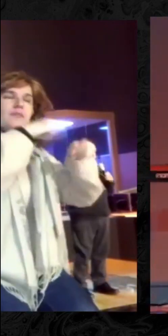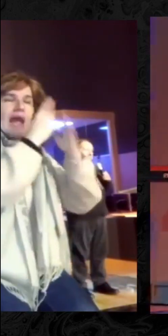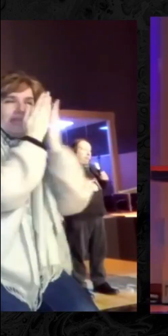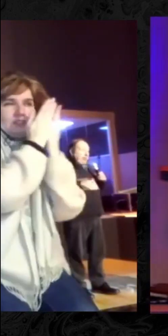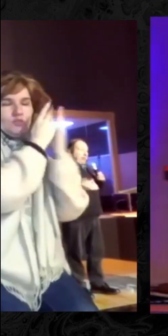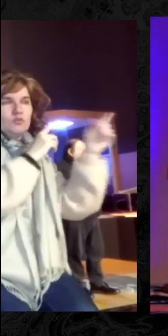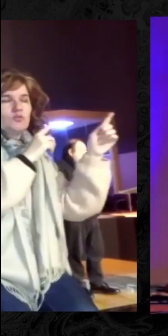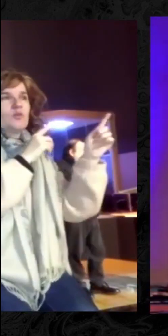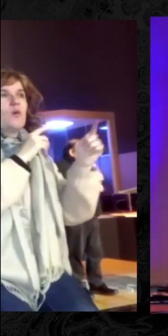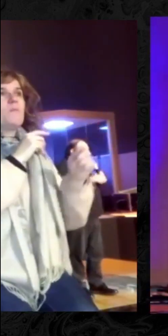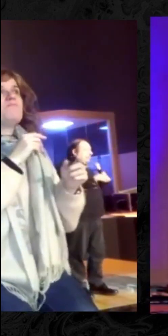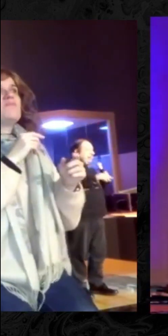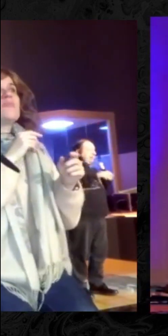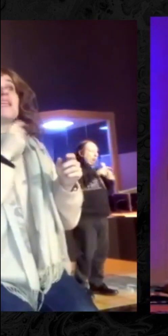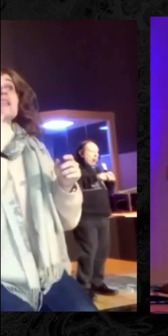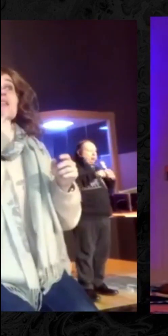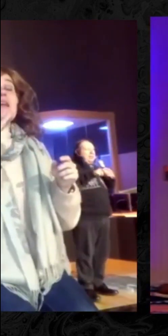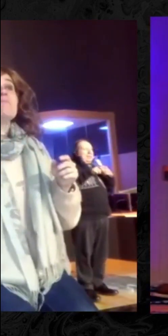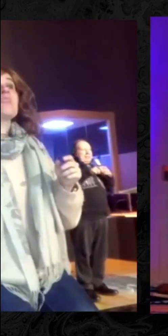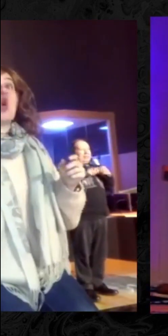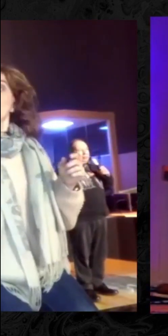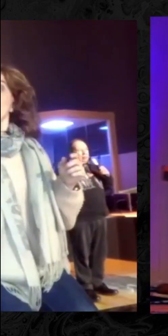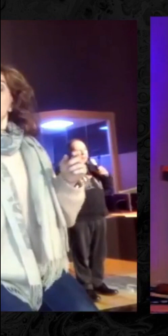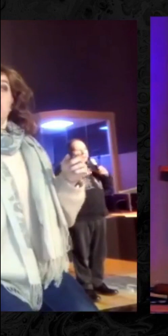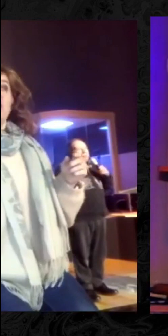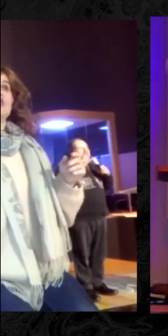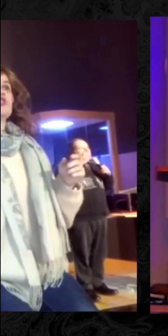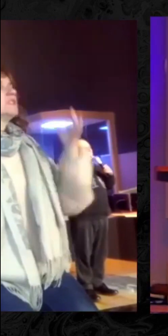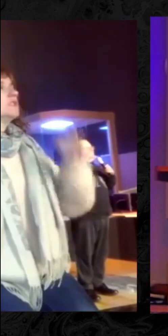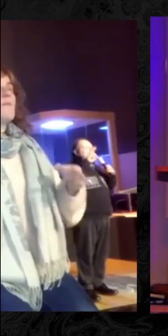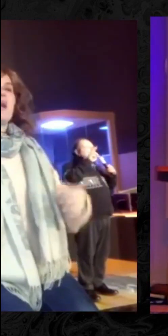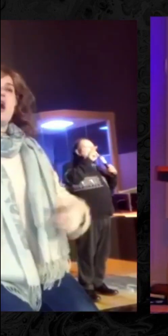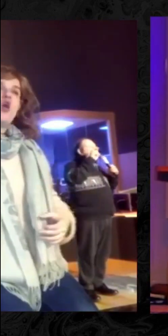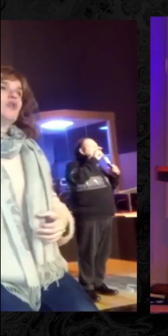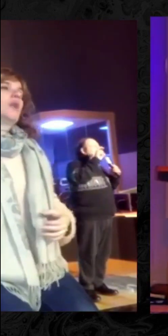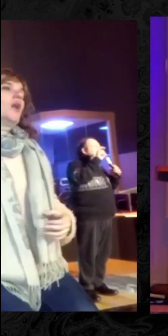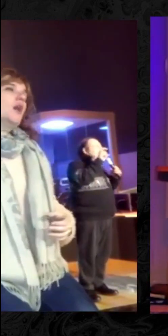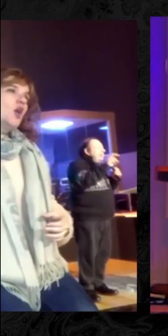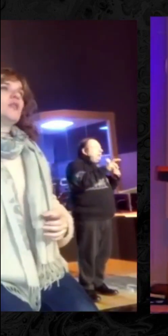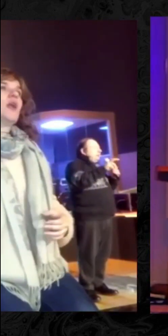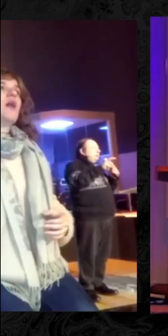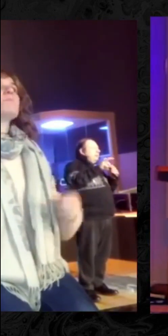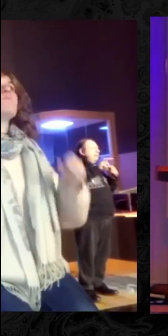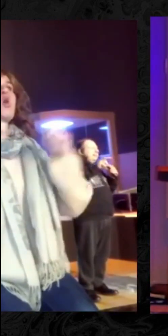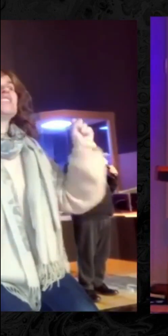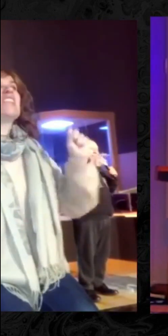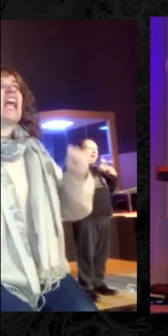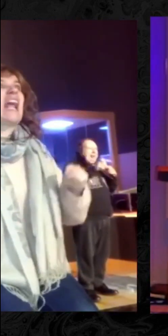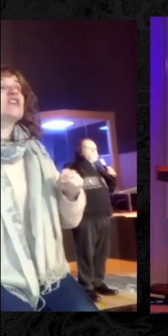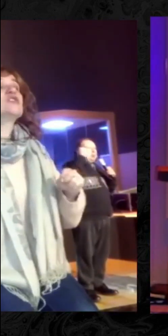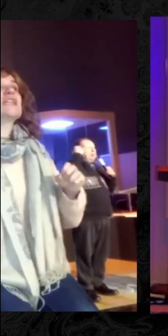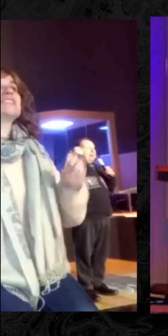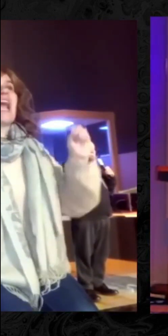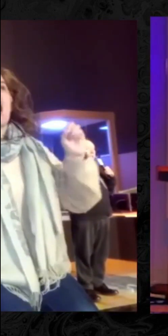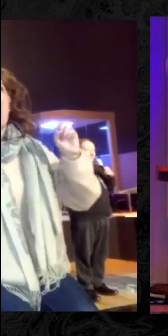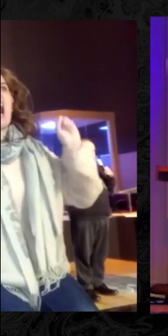lo está mencionando ahí que eran dos que iban contra Moisés eran los hechiceros que estaban